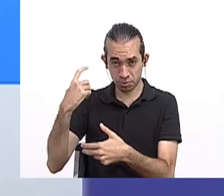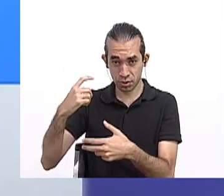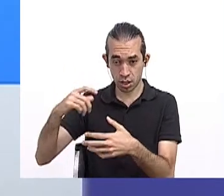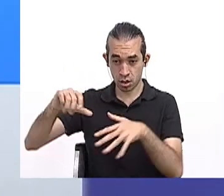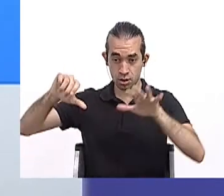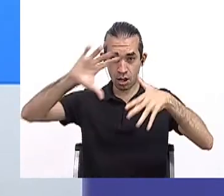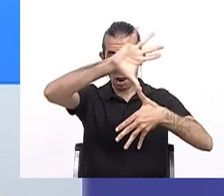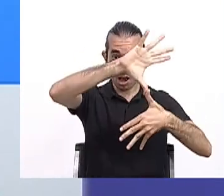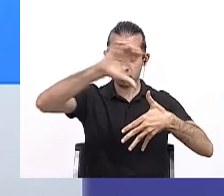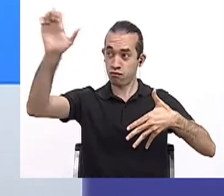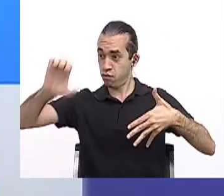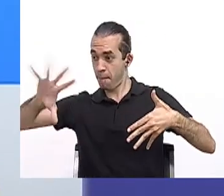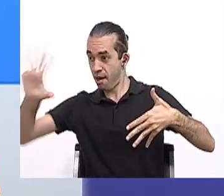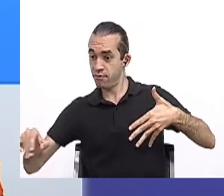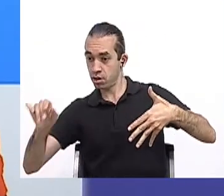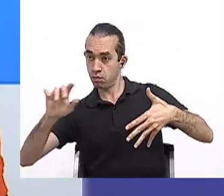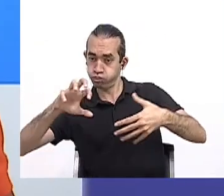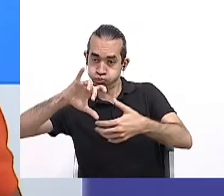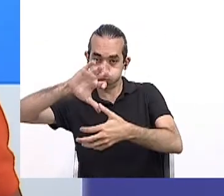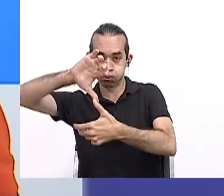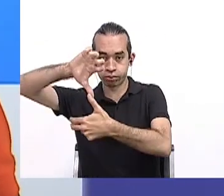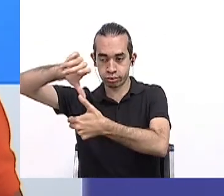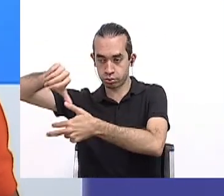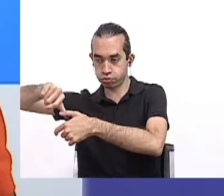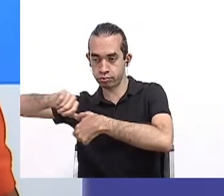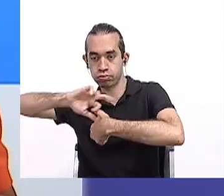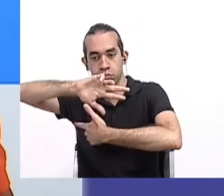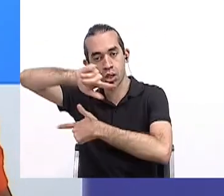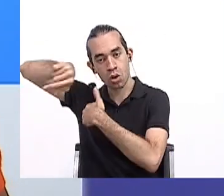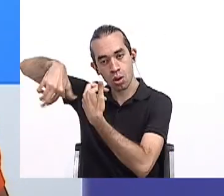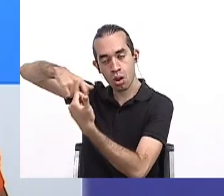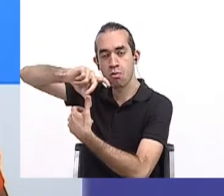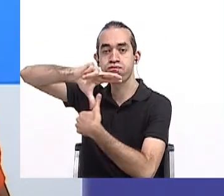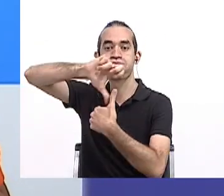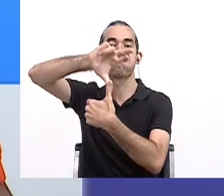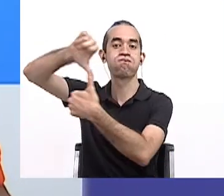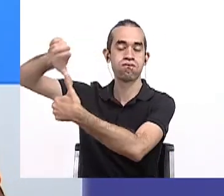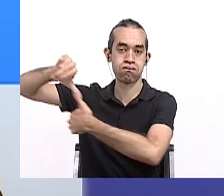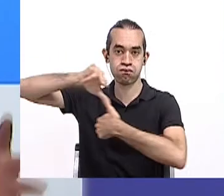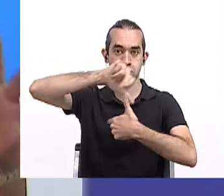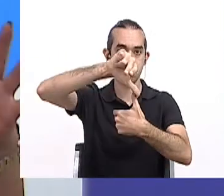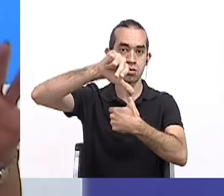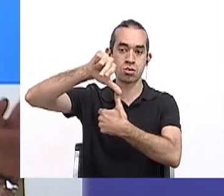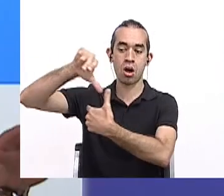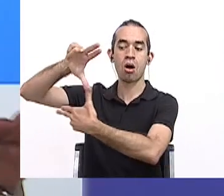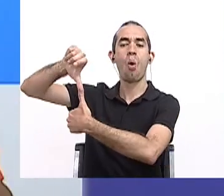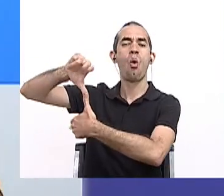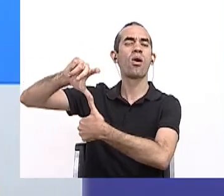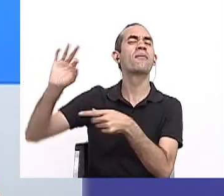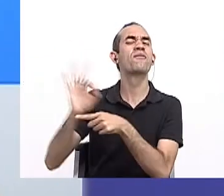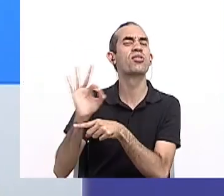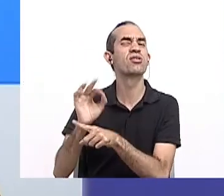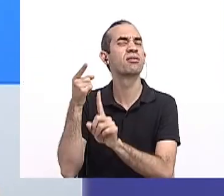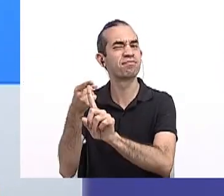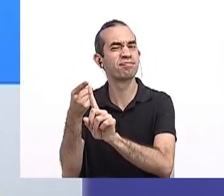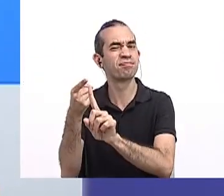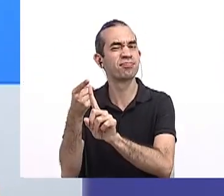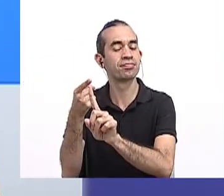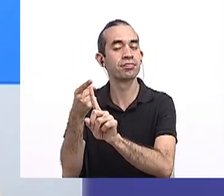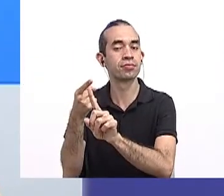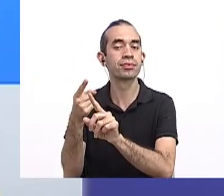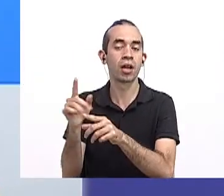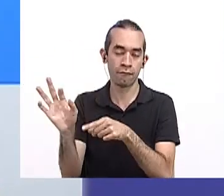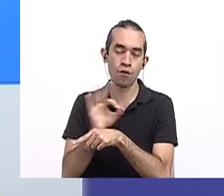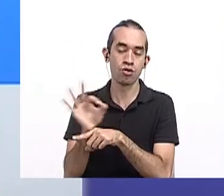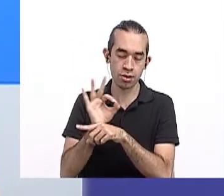atlántico sucede que dentro de los propósitos de los huracanes está un poco del equilibrio de la